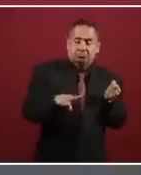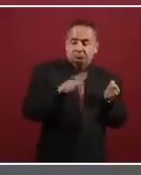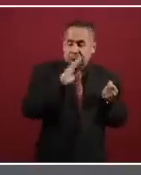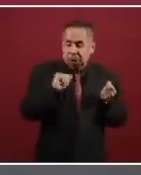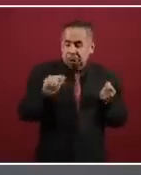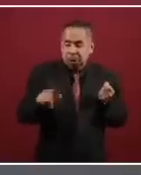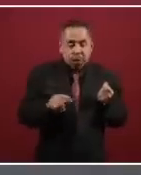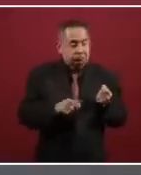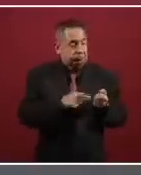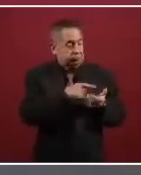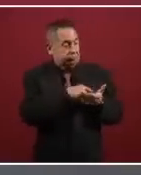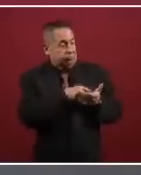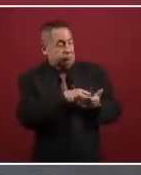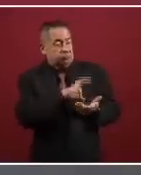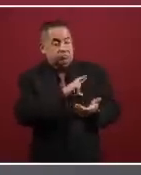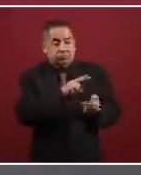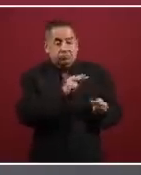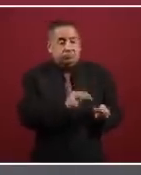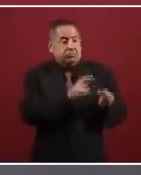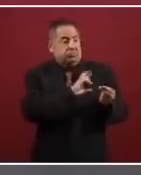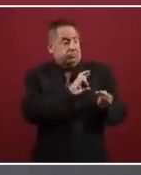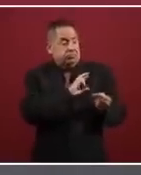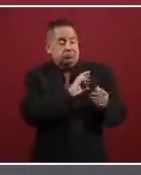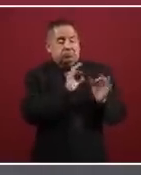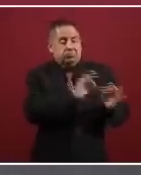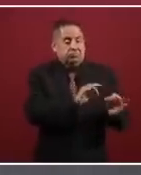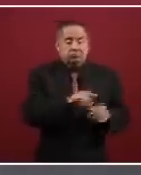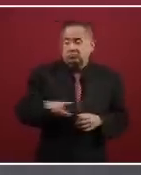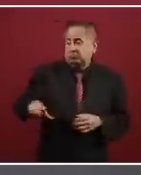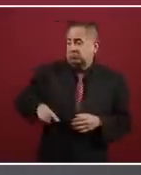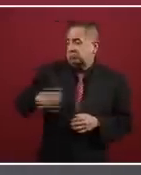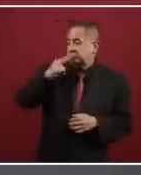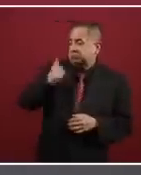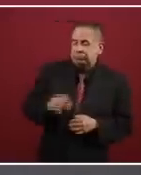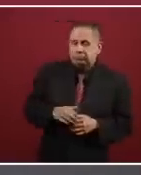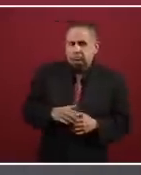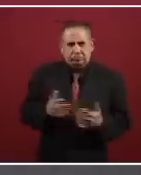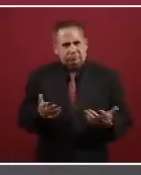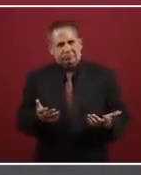iniciativa privada, y no.